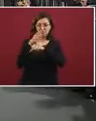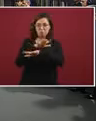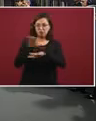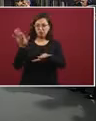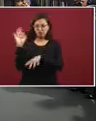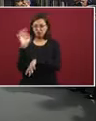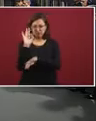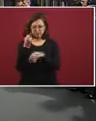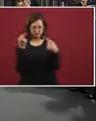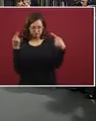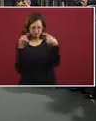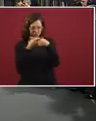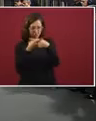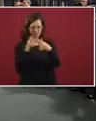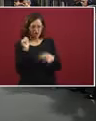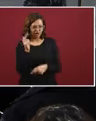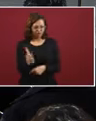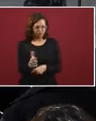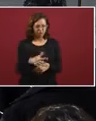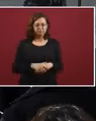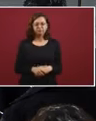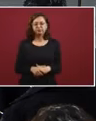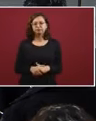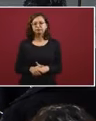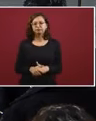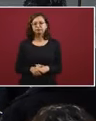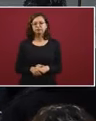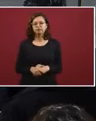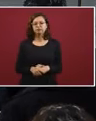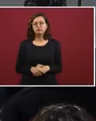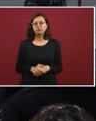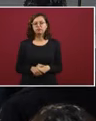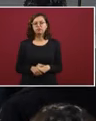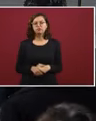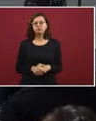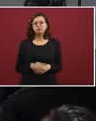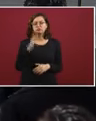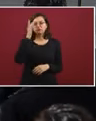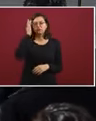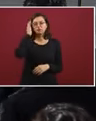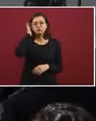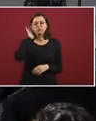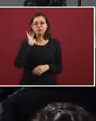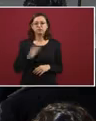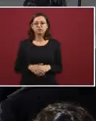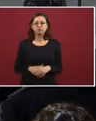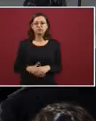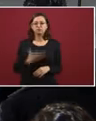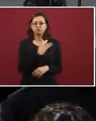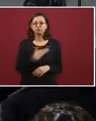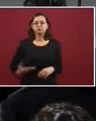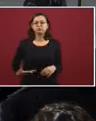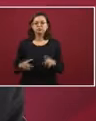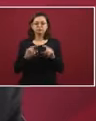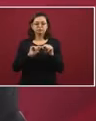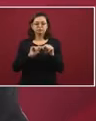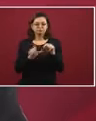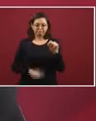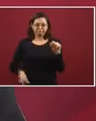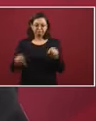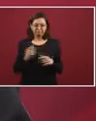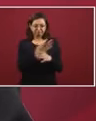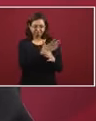París. Gracias. La instrucción que tengo del presidente de la República es que nos mantendremos en ese acuerdo, por